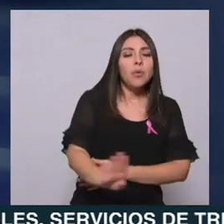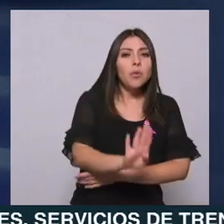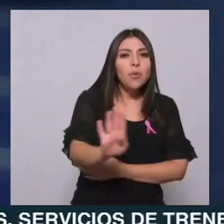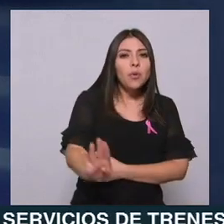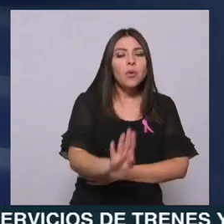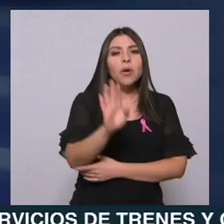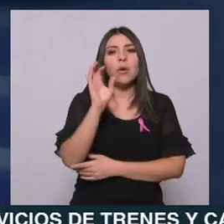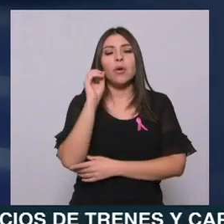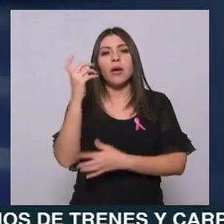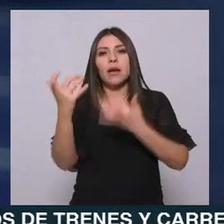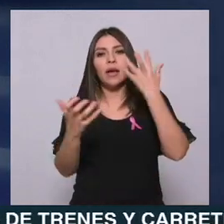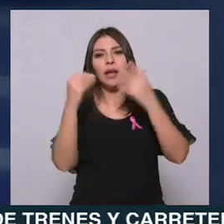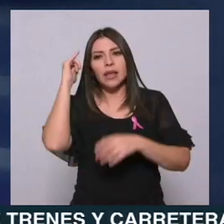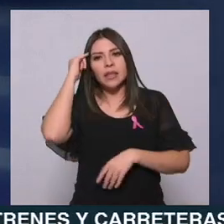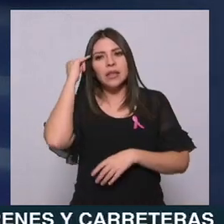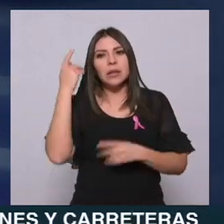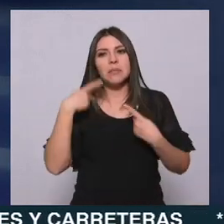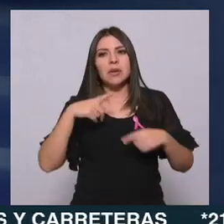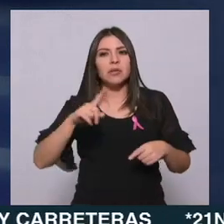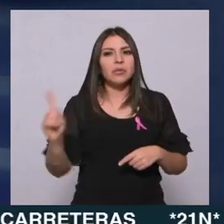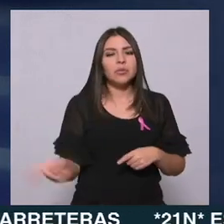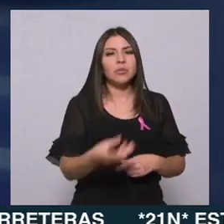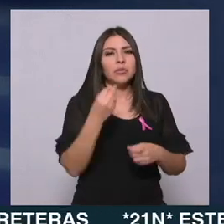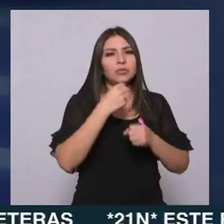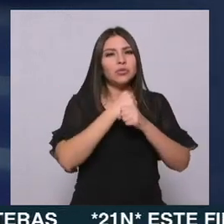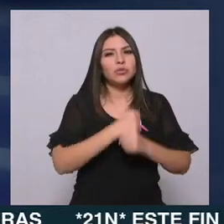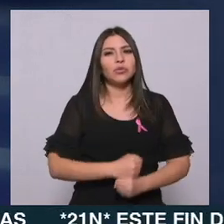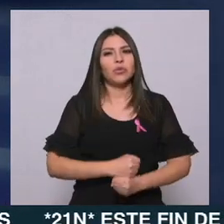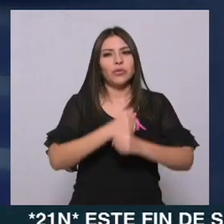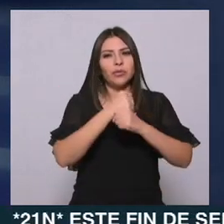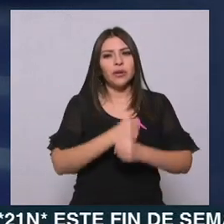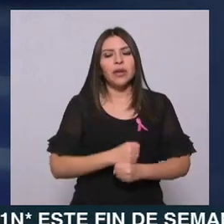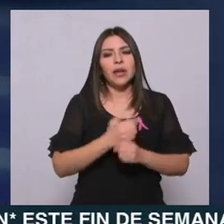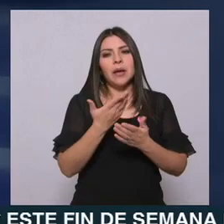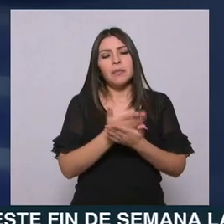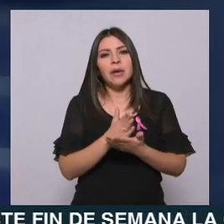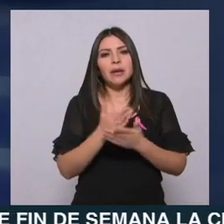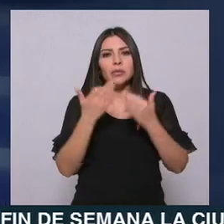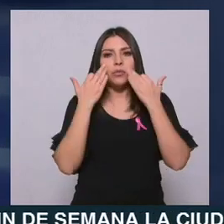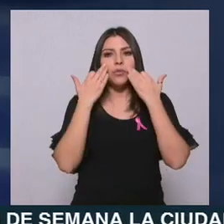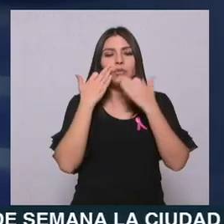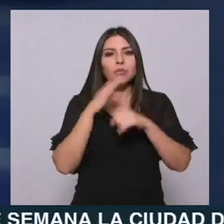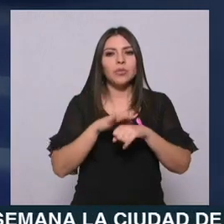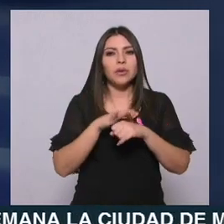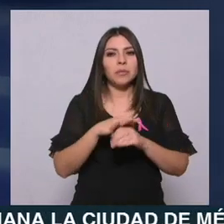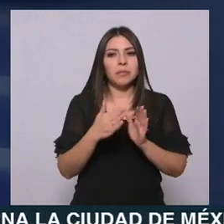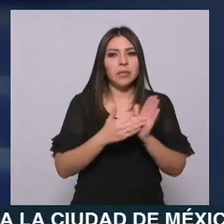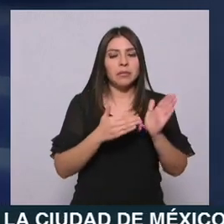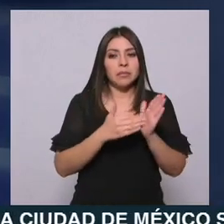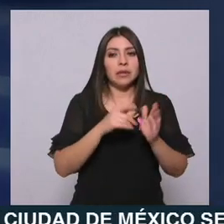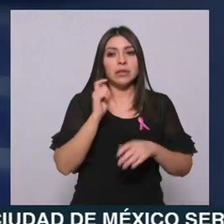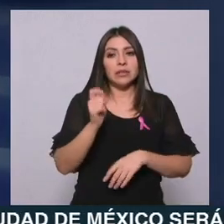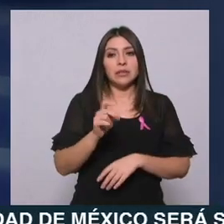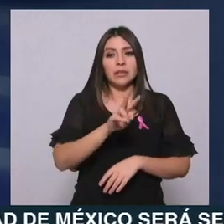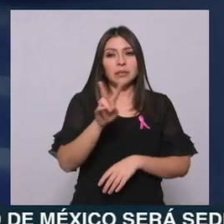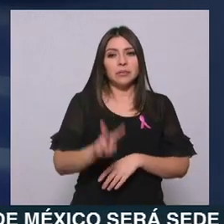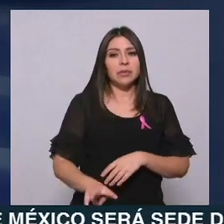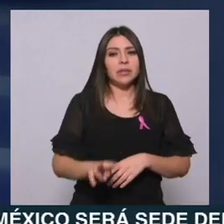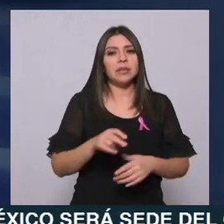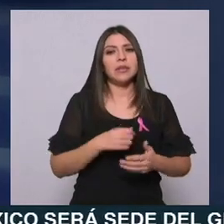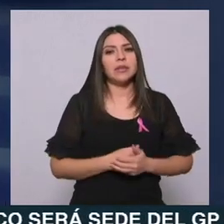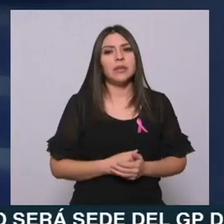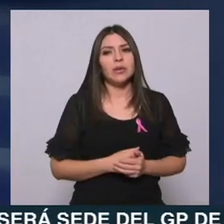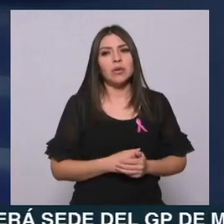sometieron al tormento también a muchísima gente. Y los documentos lo que muestran es que en realidad la actuación